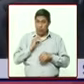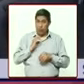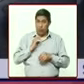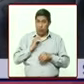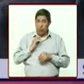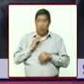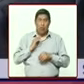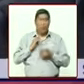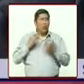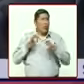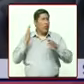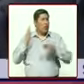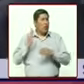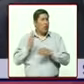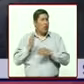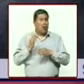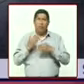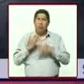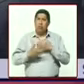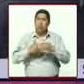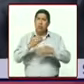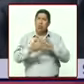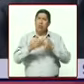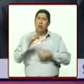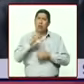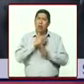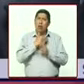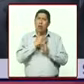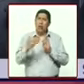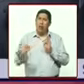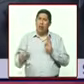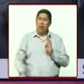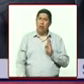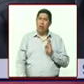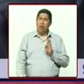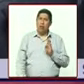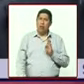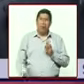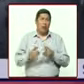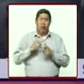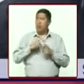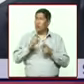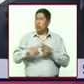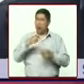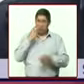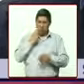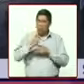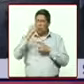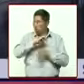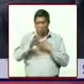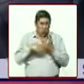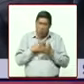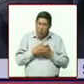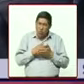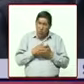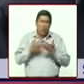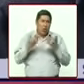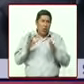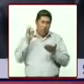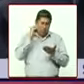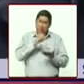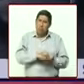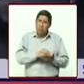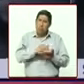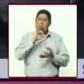Ya tienen un avance de más del 50%. Estaríamos perjudicando ese desarrollo que ya tiene fecha incluso